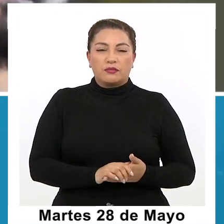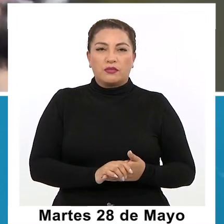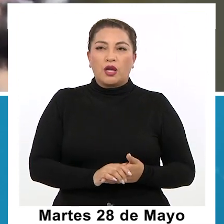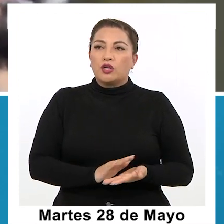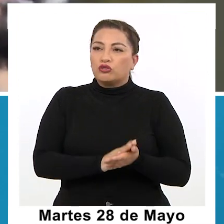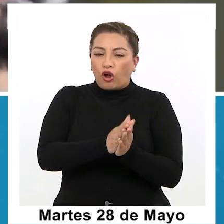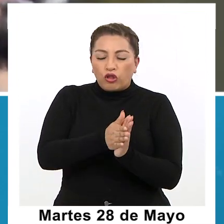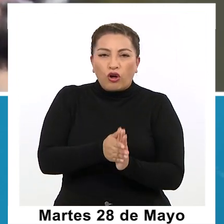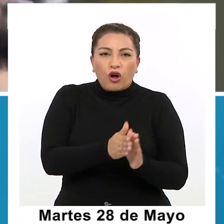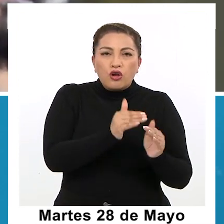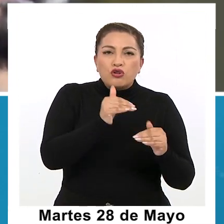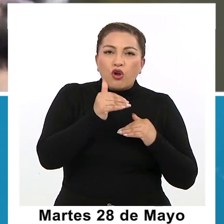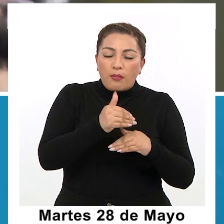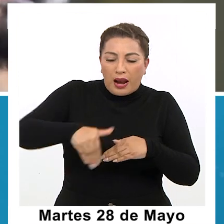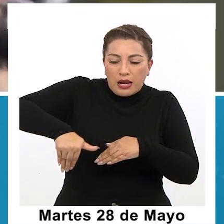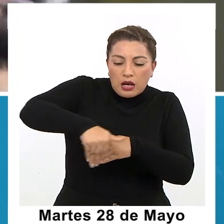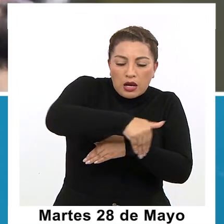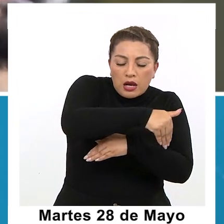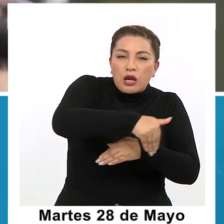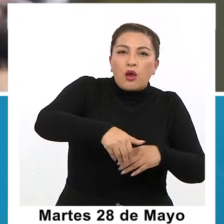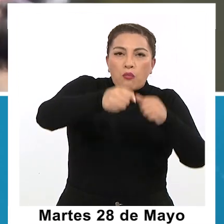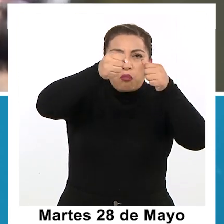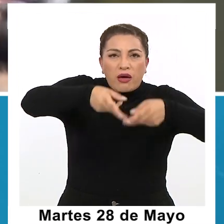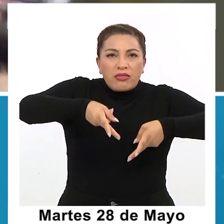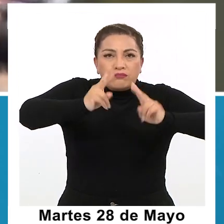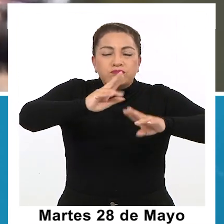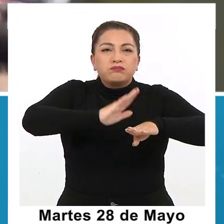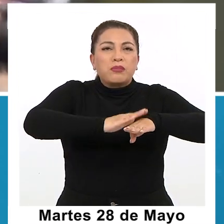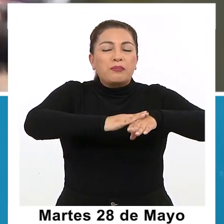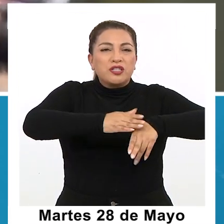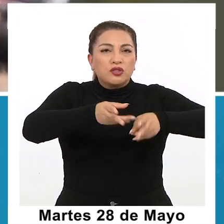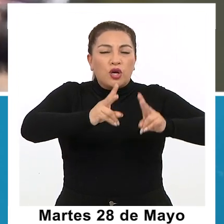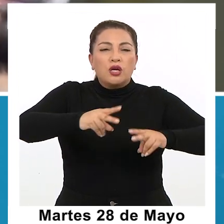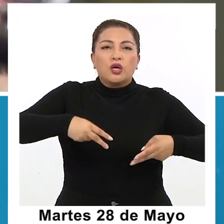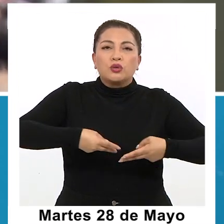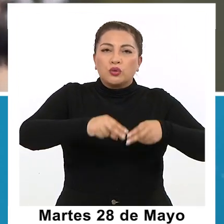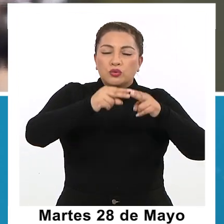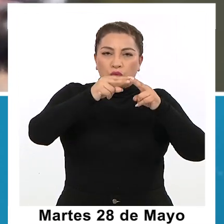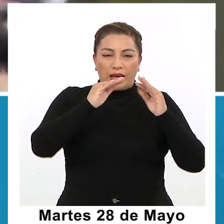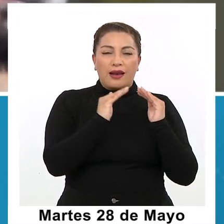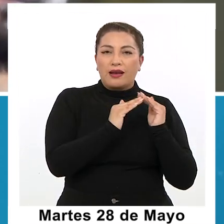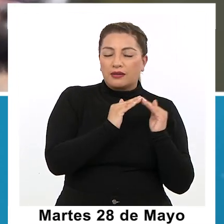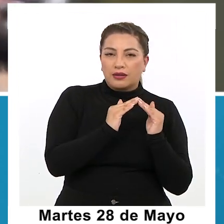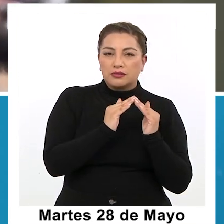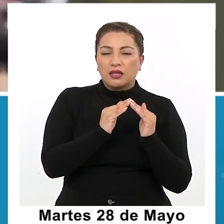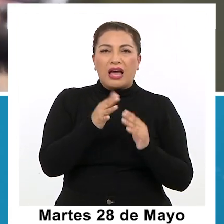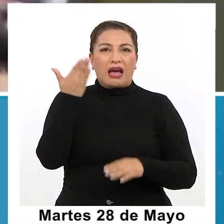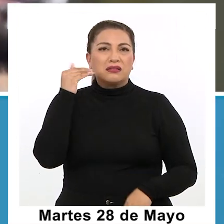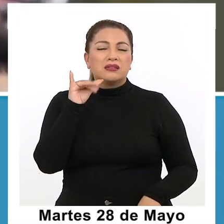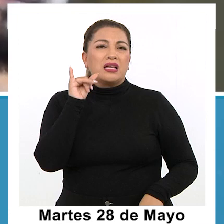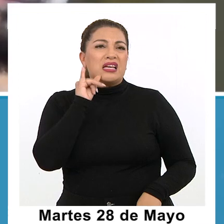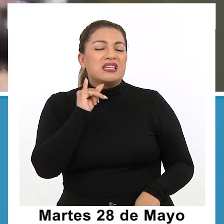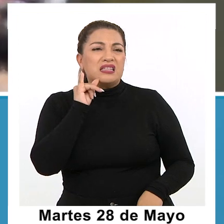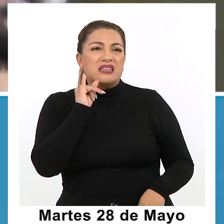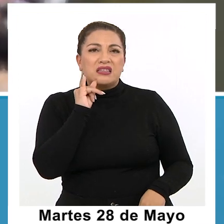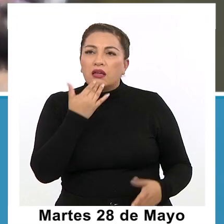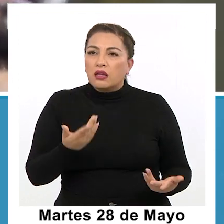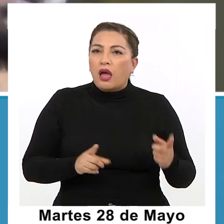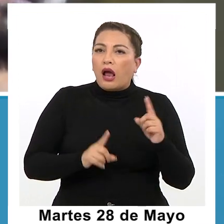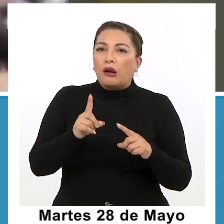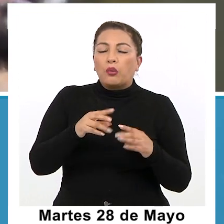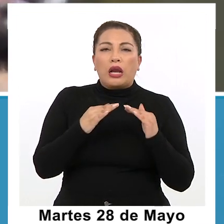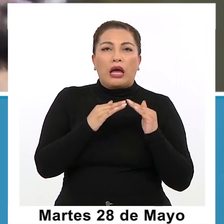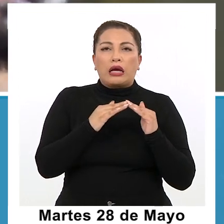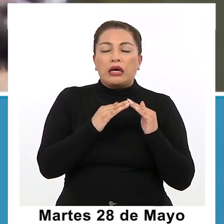delimitado, por ejemplo, las zonas donde se podían construir, las condiciones de vivienda, en Iquique existía mucha precariedad preexistente,